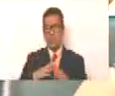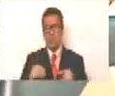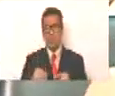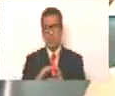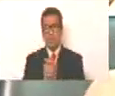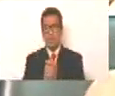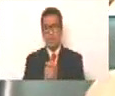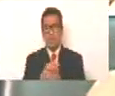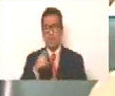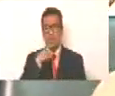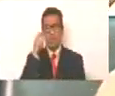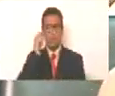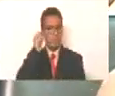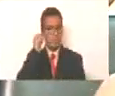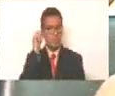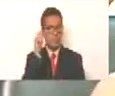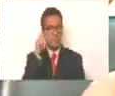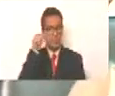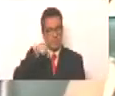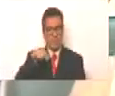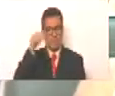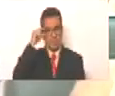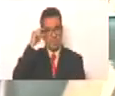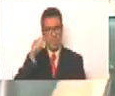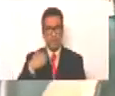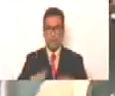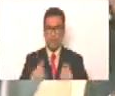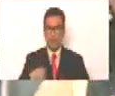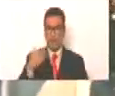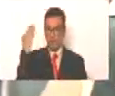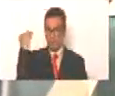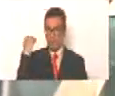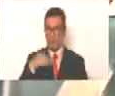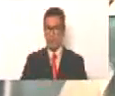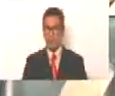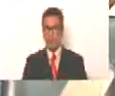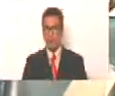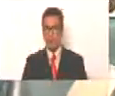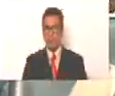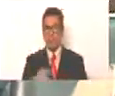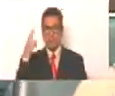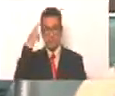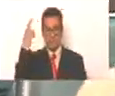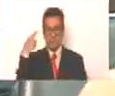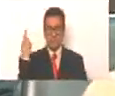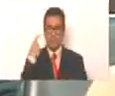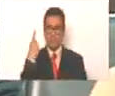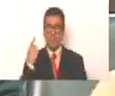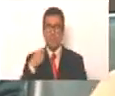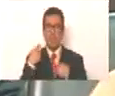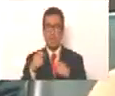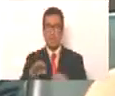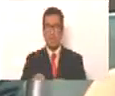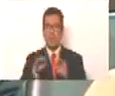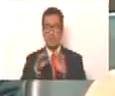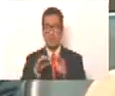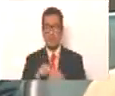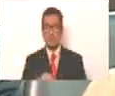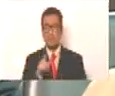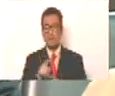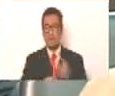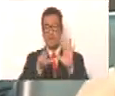que se encuentran el día de hoy, que el miércoles pasado fuimos homenajeadas, celebradas en especial por este 8 de marzo como